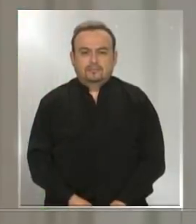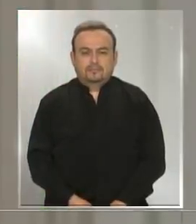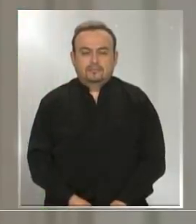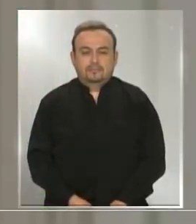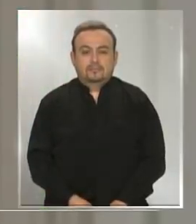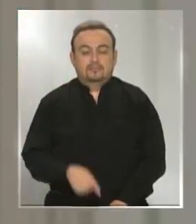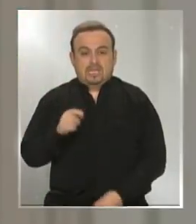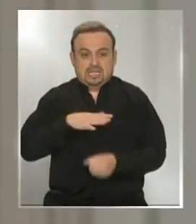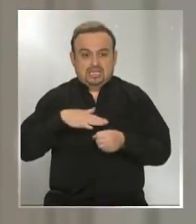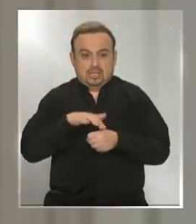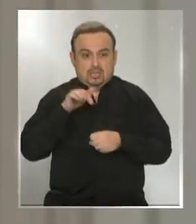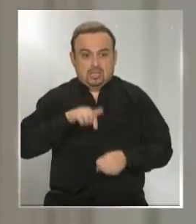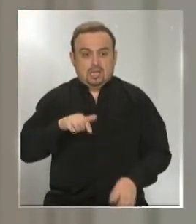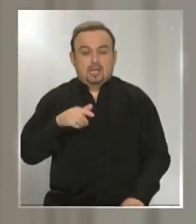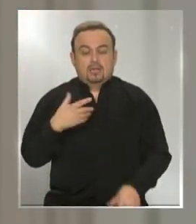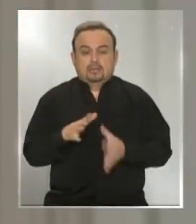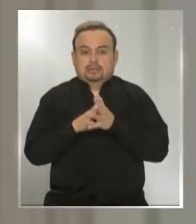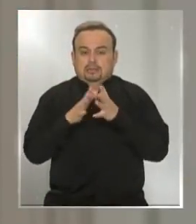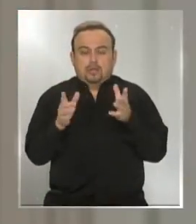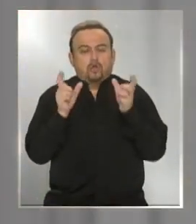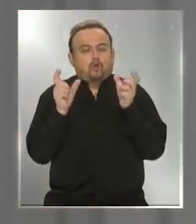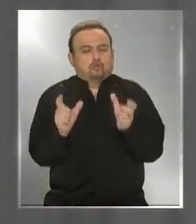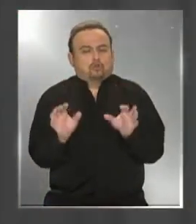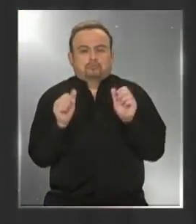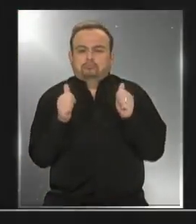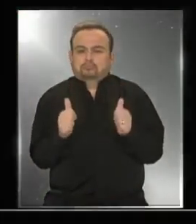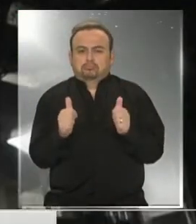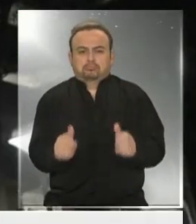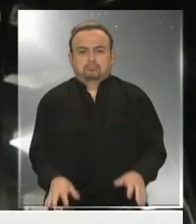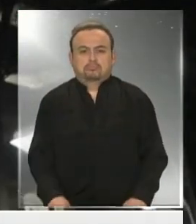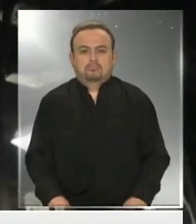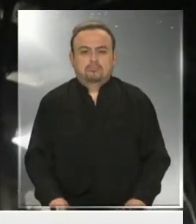la situación en singapur está bajo control